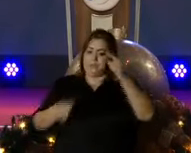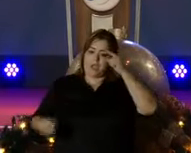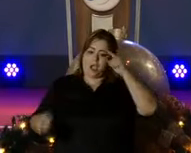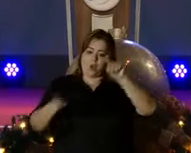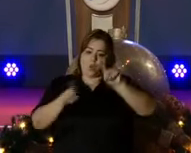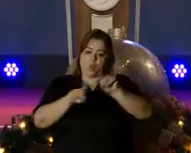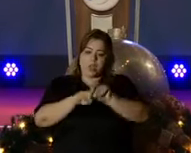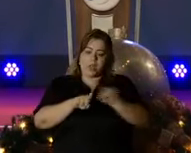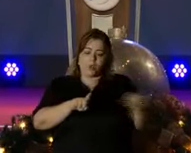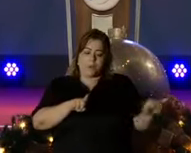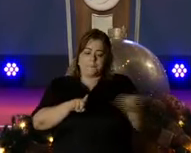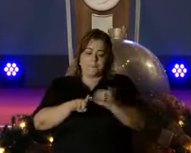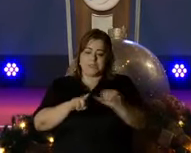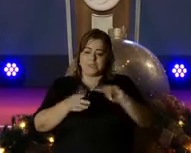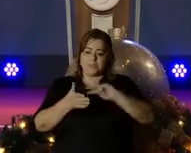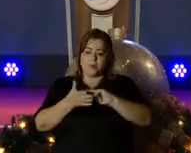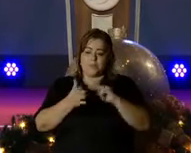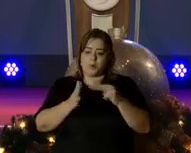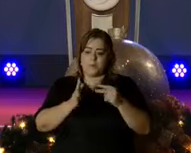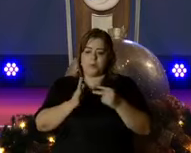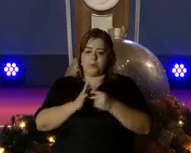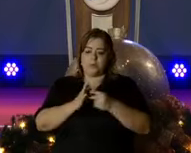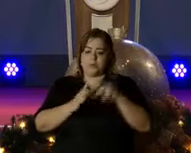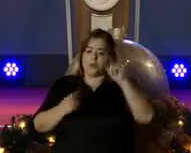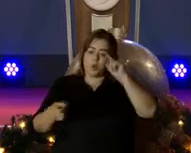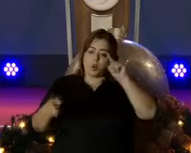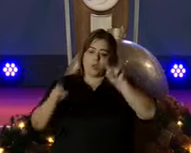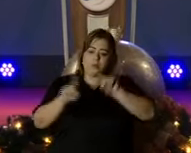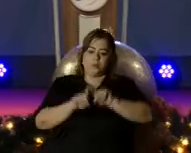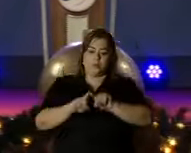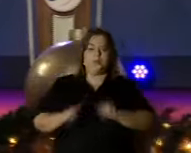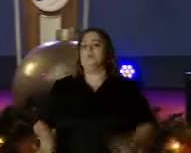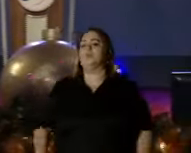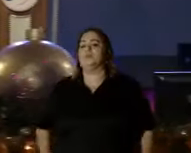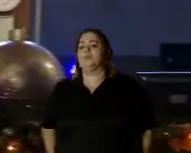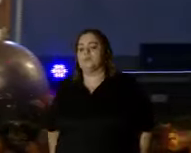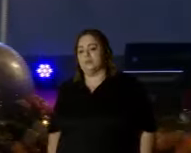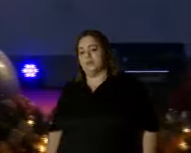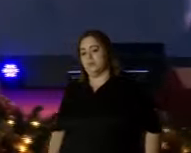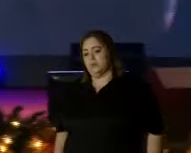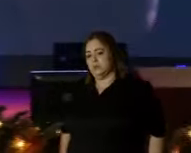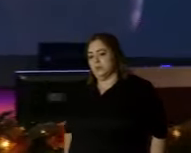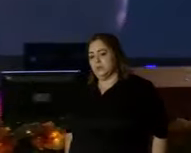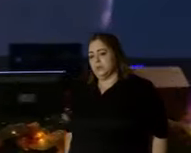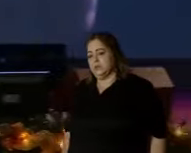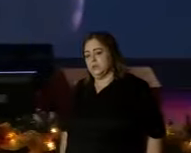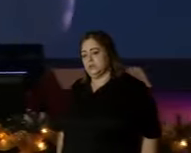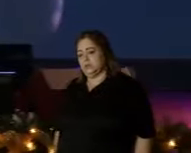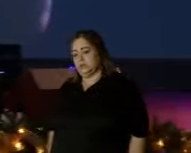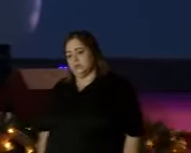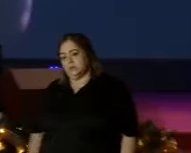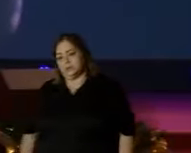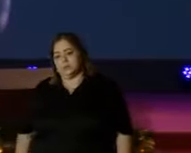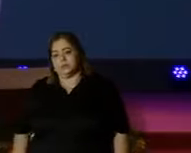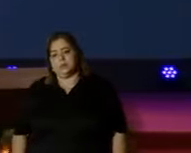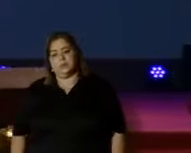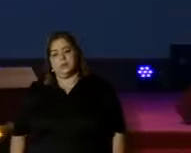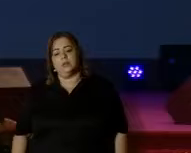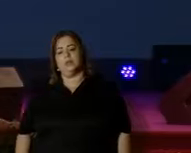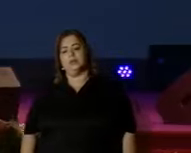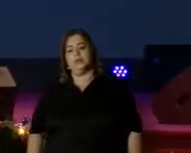años, 50. 50 años, mira para allá que se va. No, hermanito, te buscaste un lío. Se